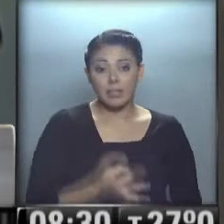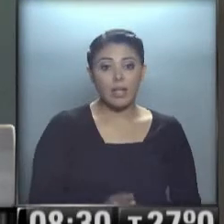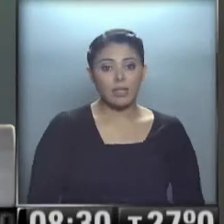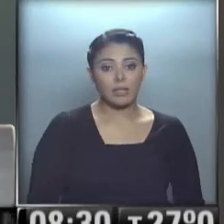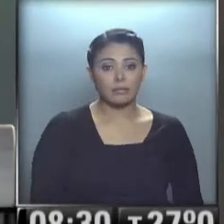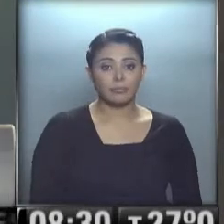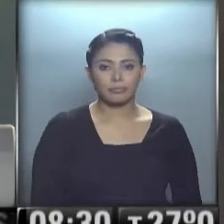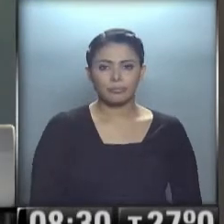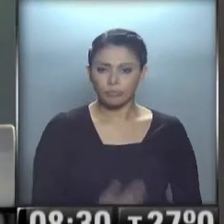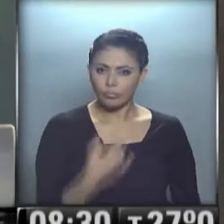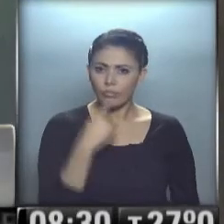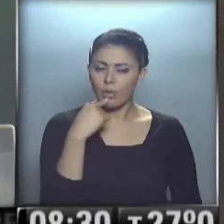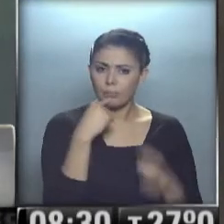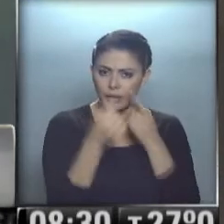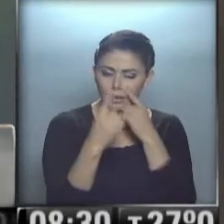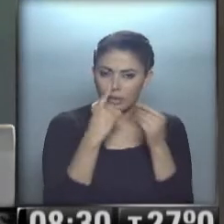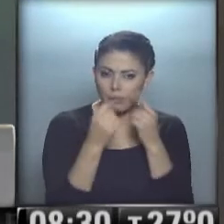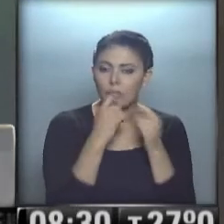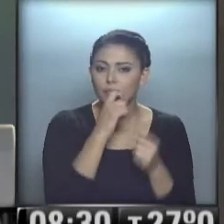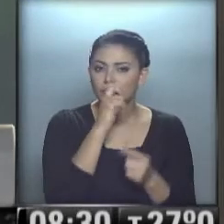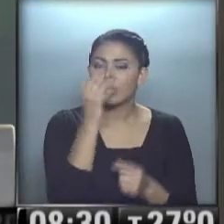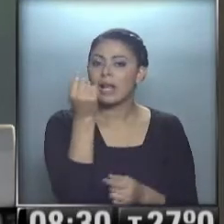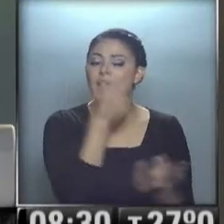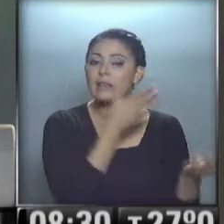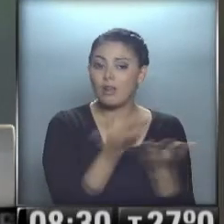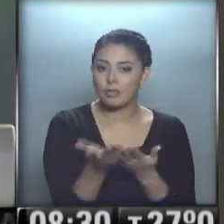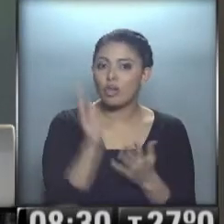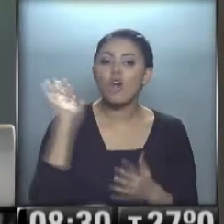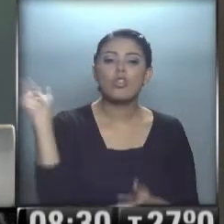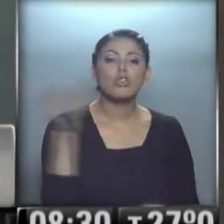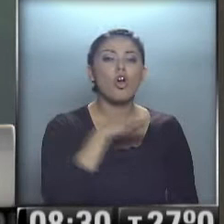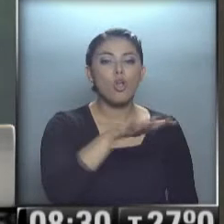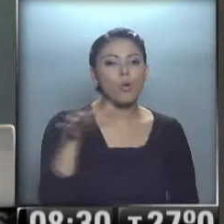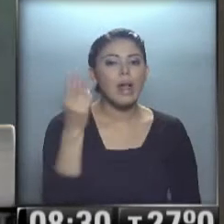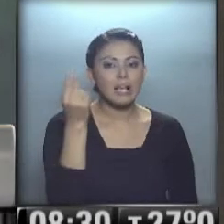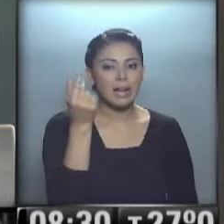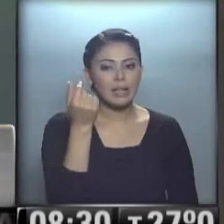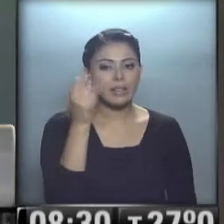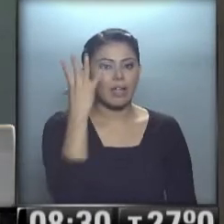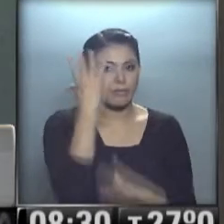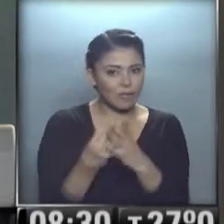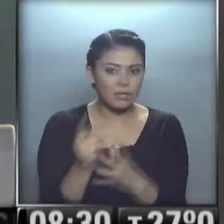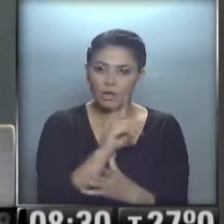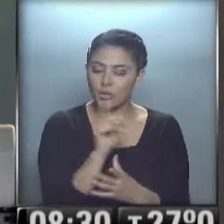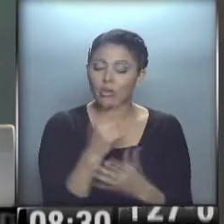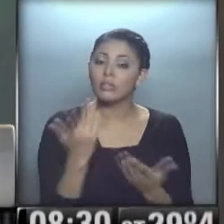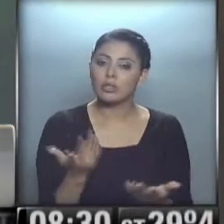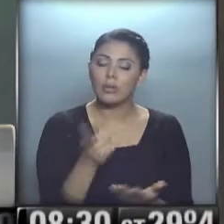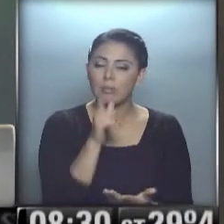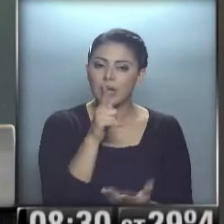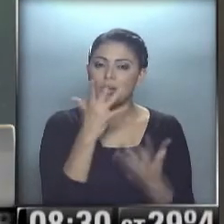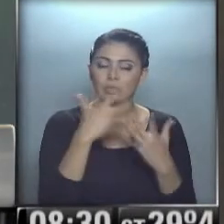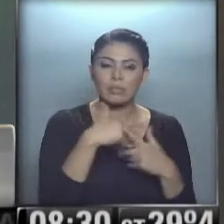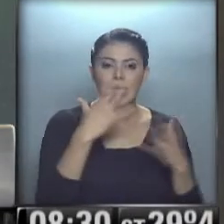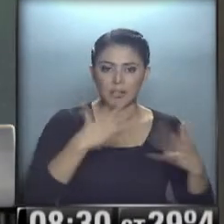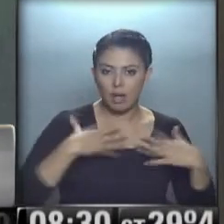puede cuestionar los problemas de calidad de servicio, no en todos los lugares la calidad es deficiente. O sea que creo que tenemos un sistema